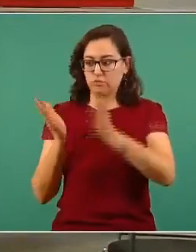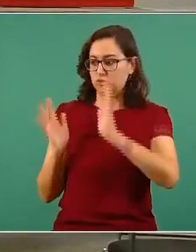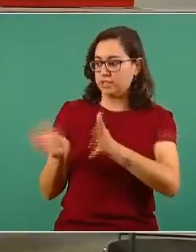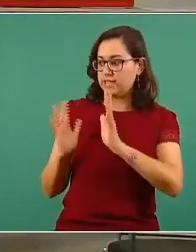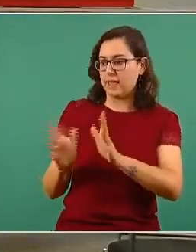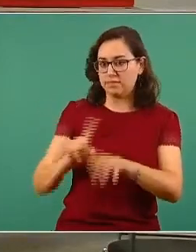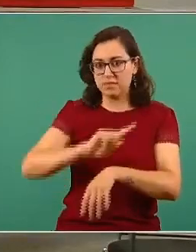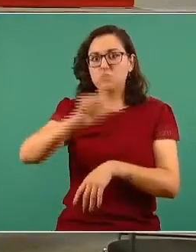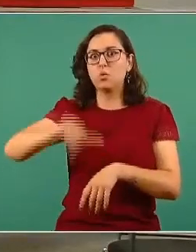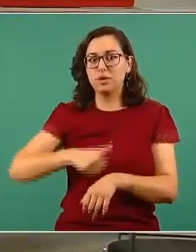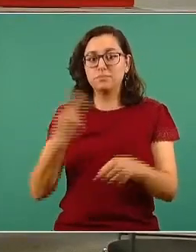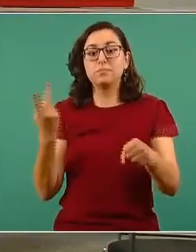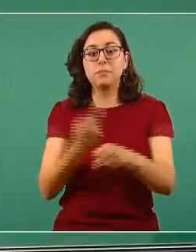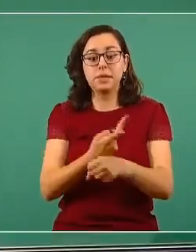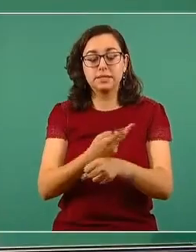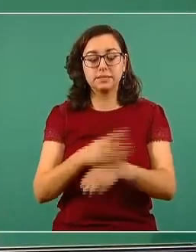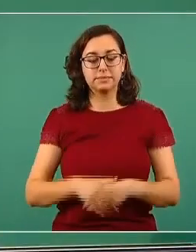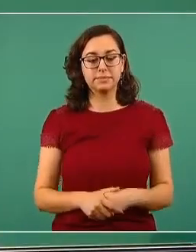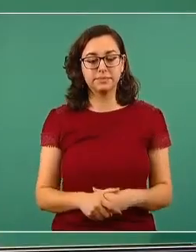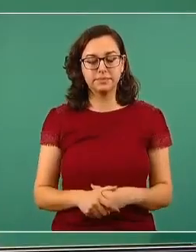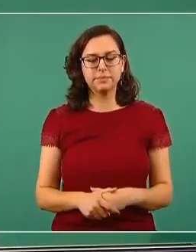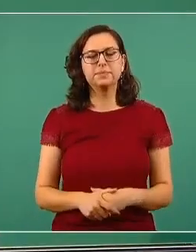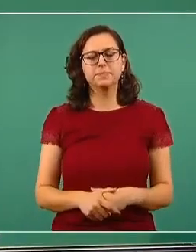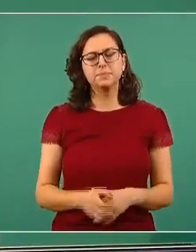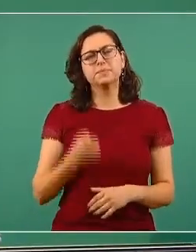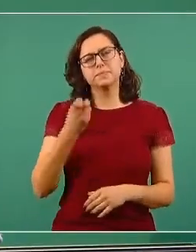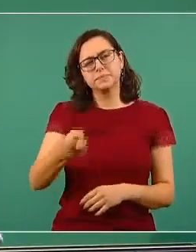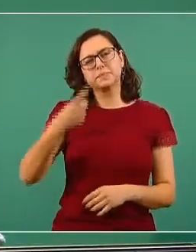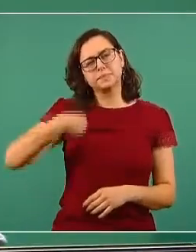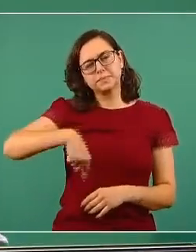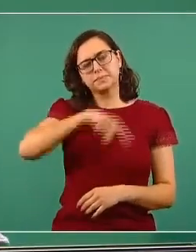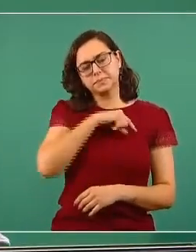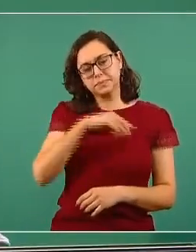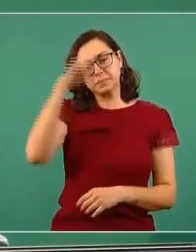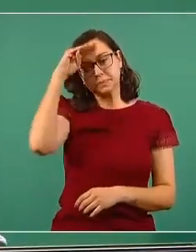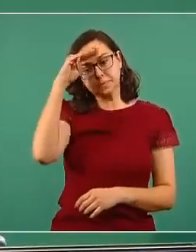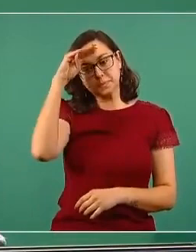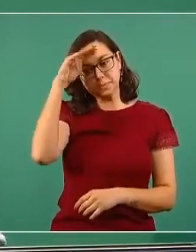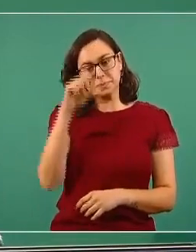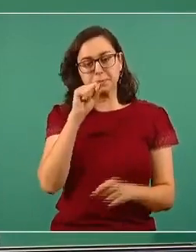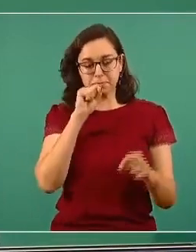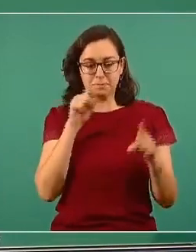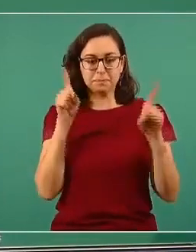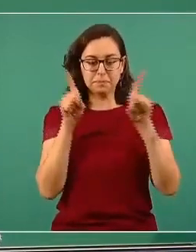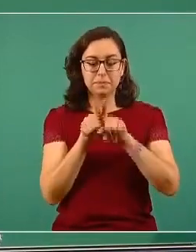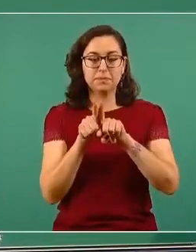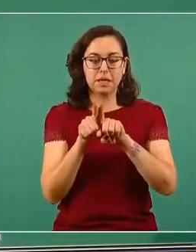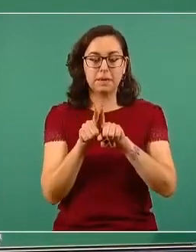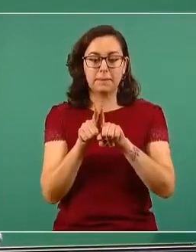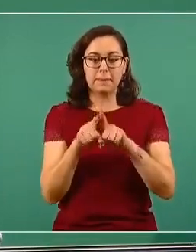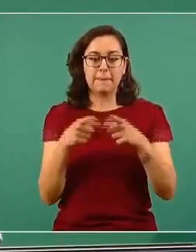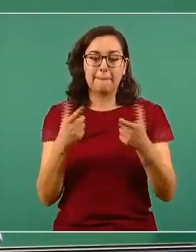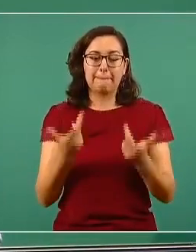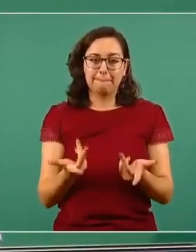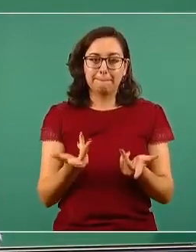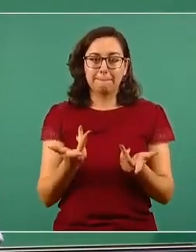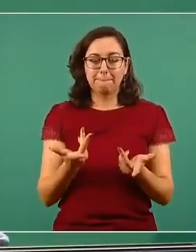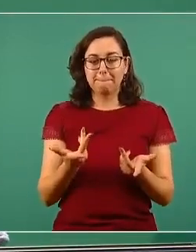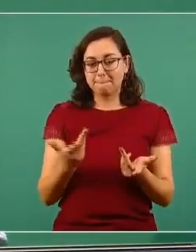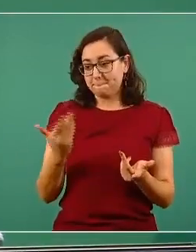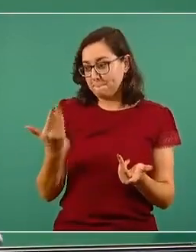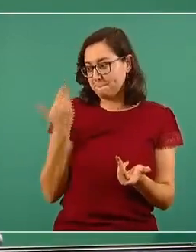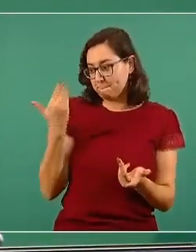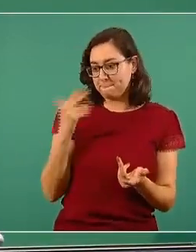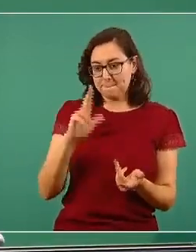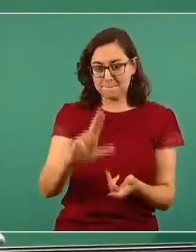los escenarios que estamos visualizando, formalizando. Justo por esto es que el presidente hace un par de